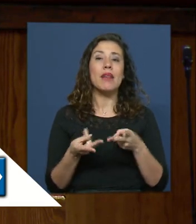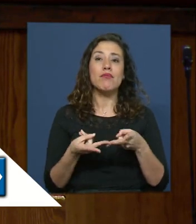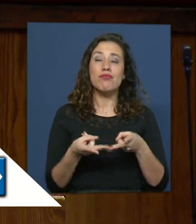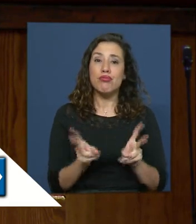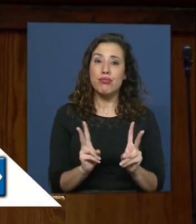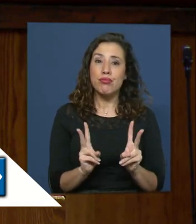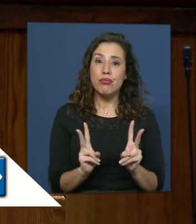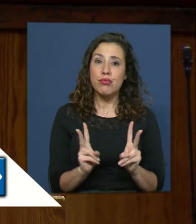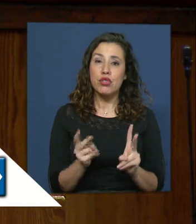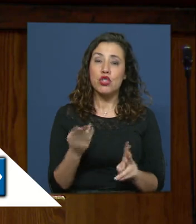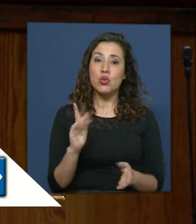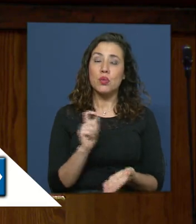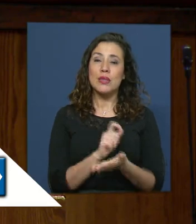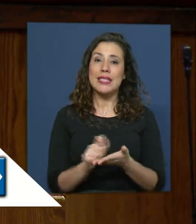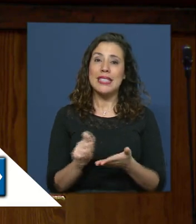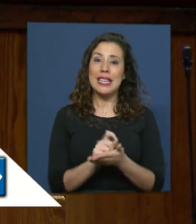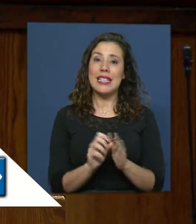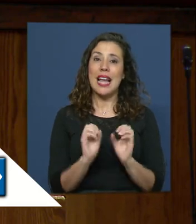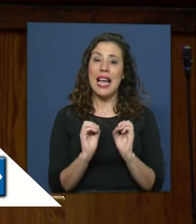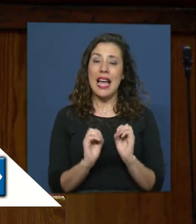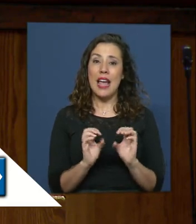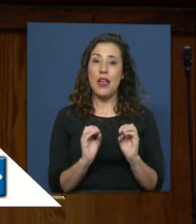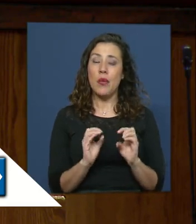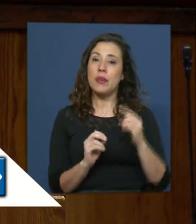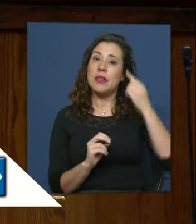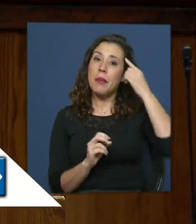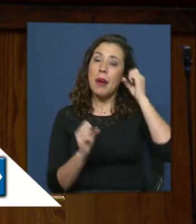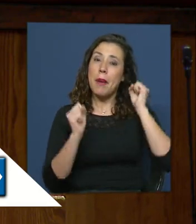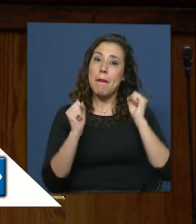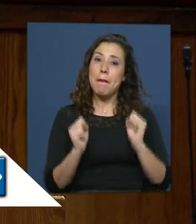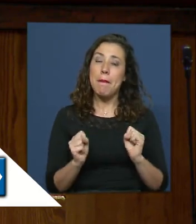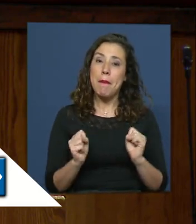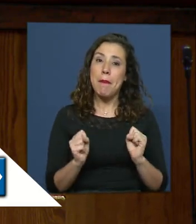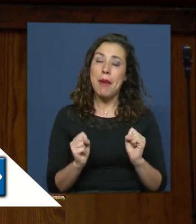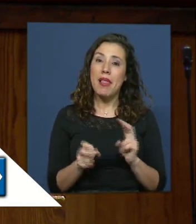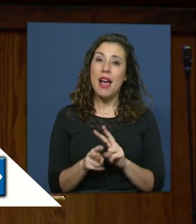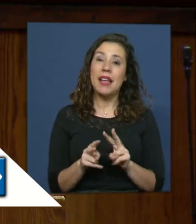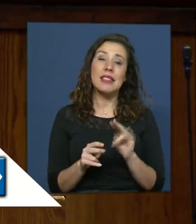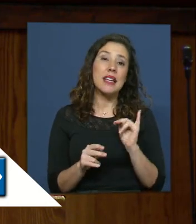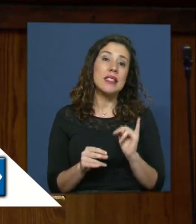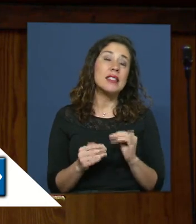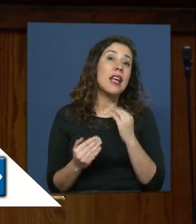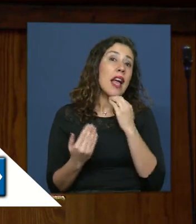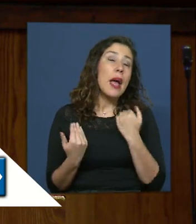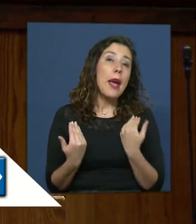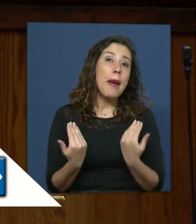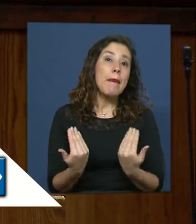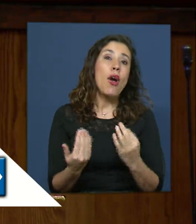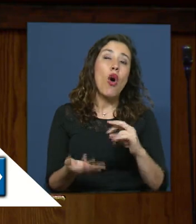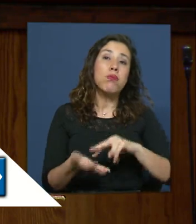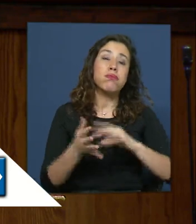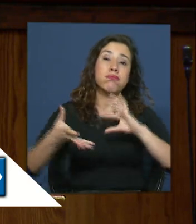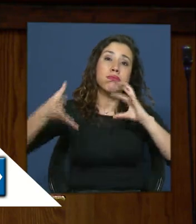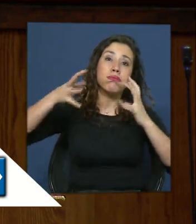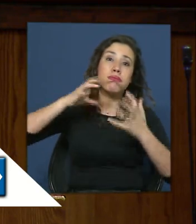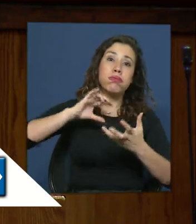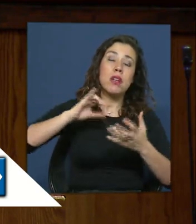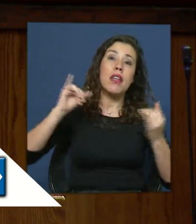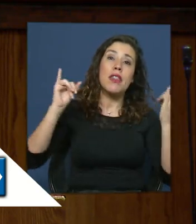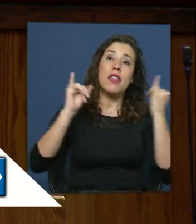facultar a la Subsecretaría de Educación para que pueda exceptuar en casos de emergencia o catástrofe y de